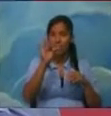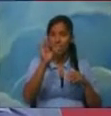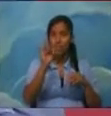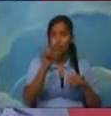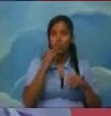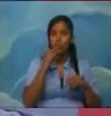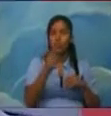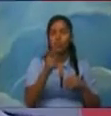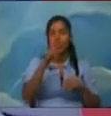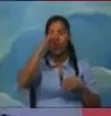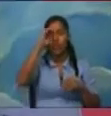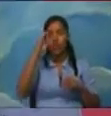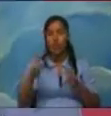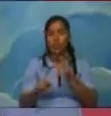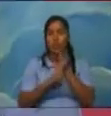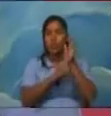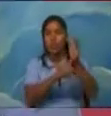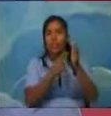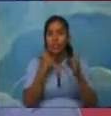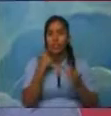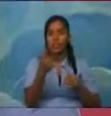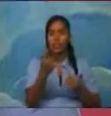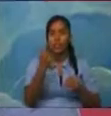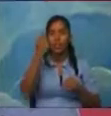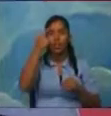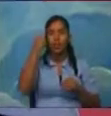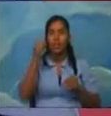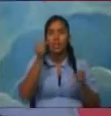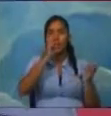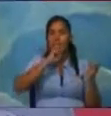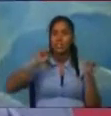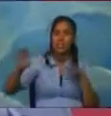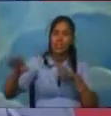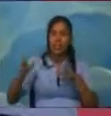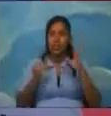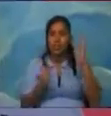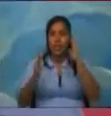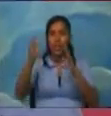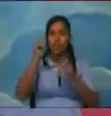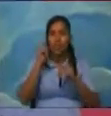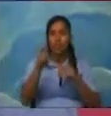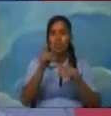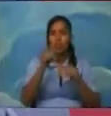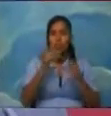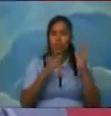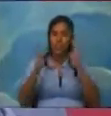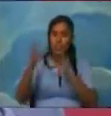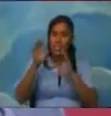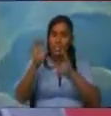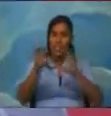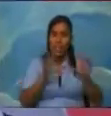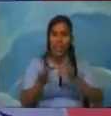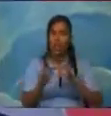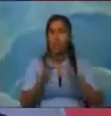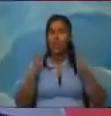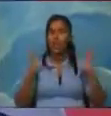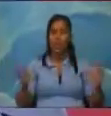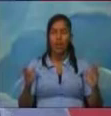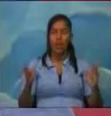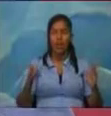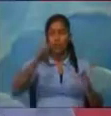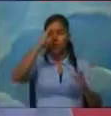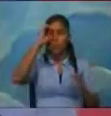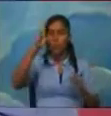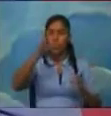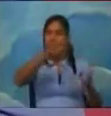muestra y le dice que para echar delante de tu presencia naciones grandes. Dios